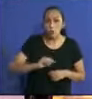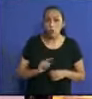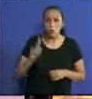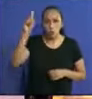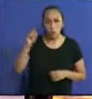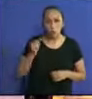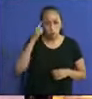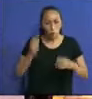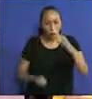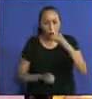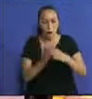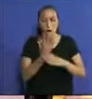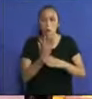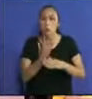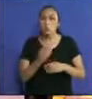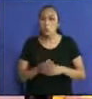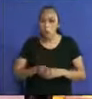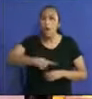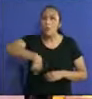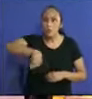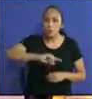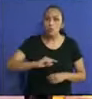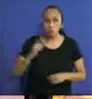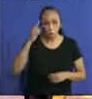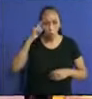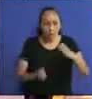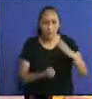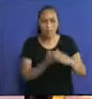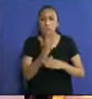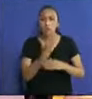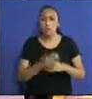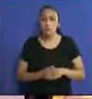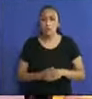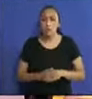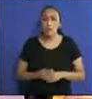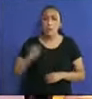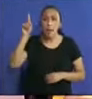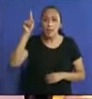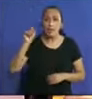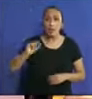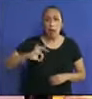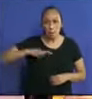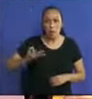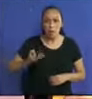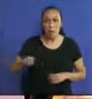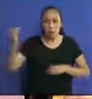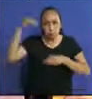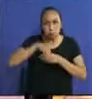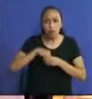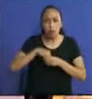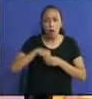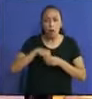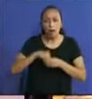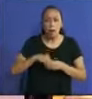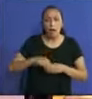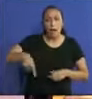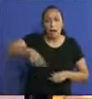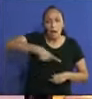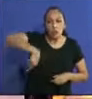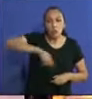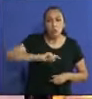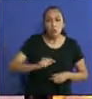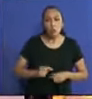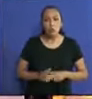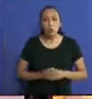injertar su vida personal, injertarse Él mismo en la historia del hombre al